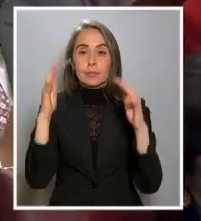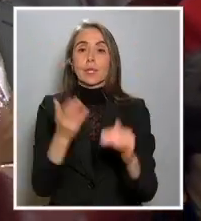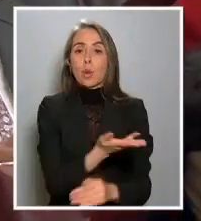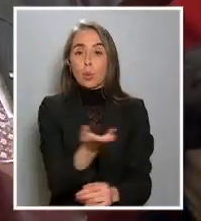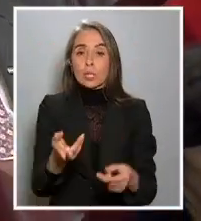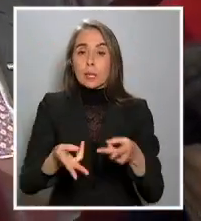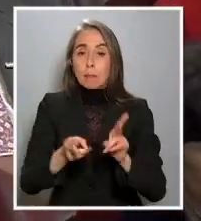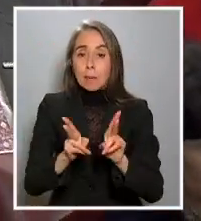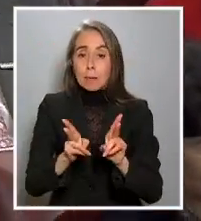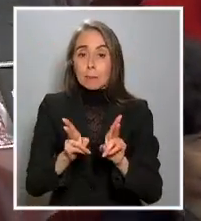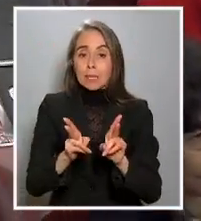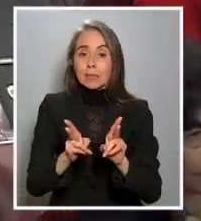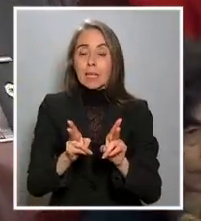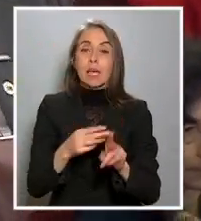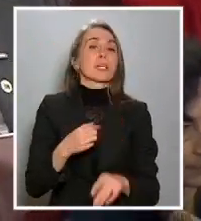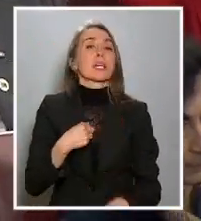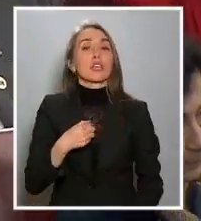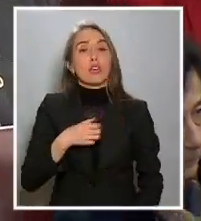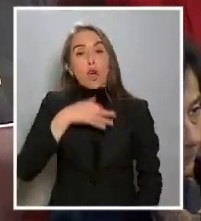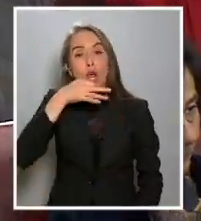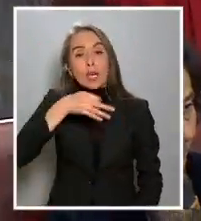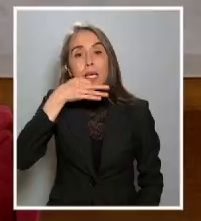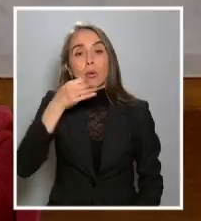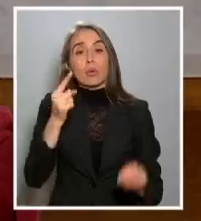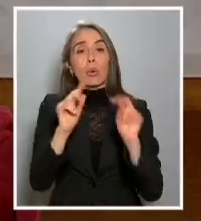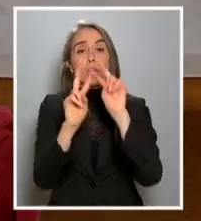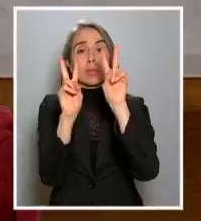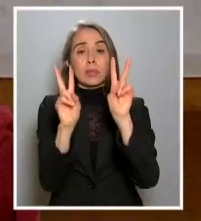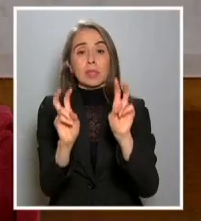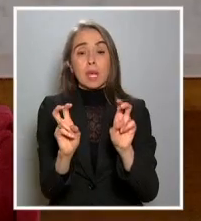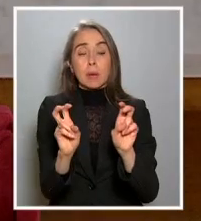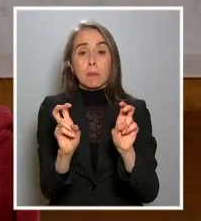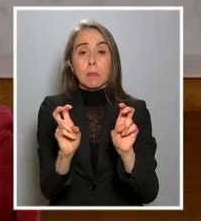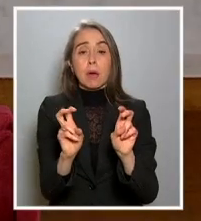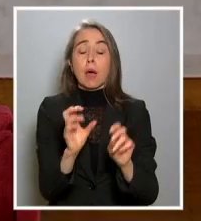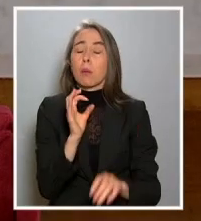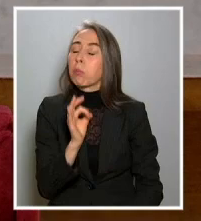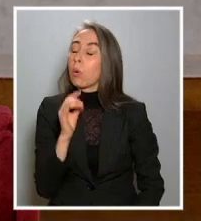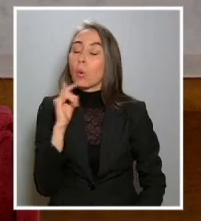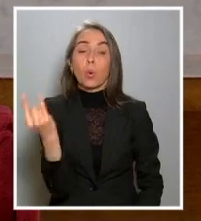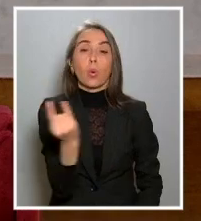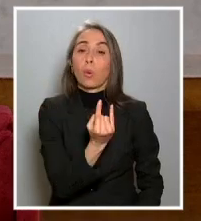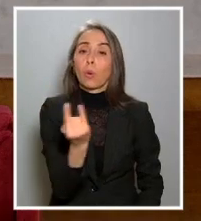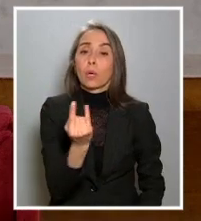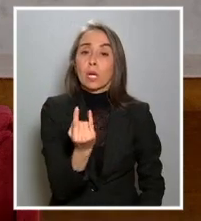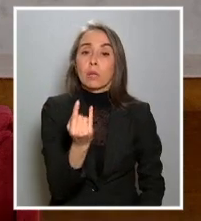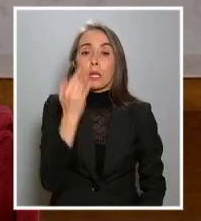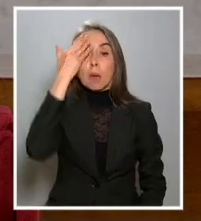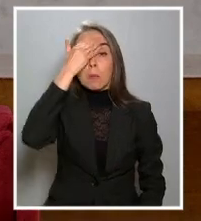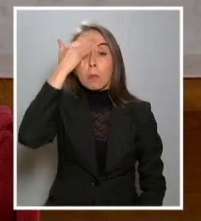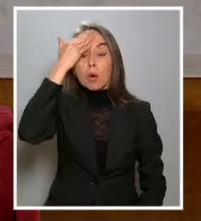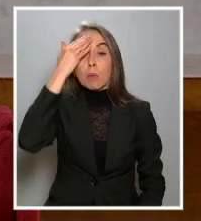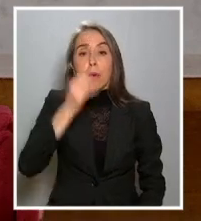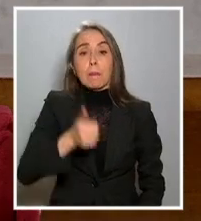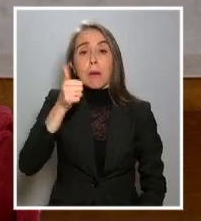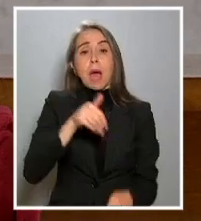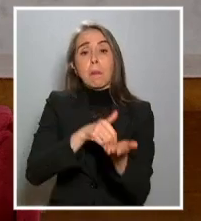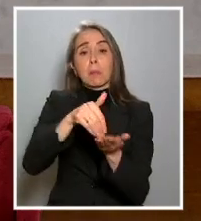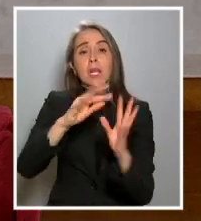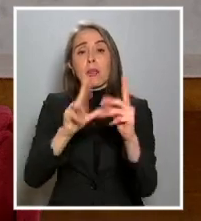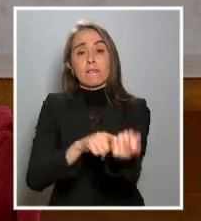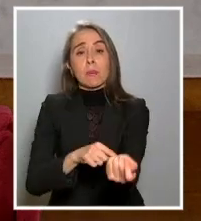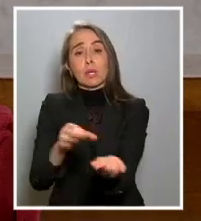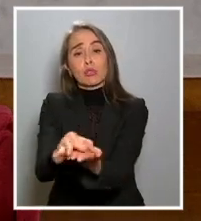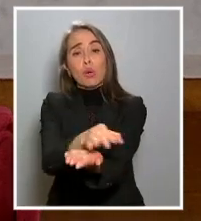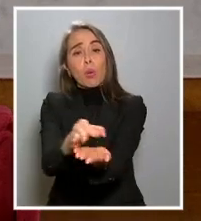Permítanme ahora referirme a una materia que es de extrema urgencia y de preocupación principal para miles de familias a